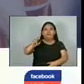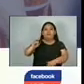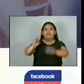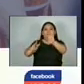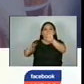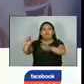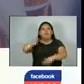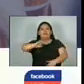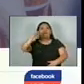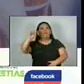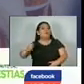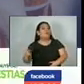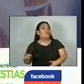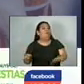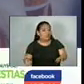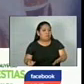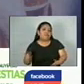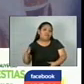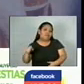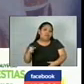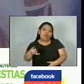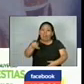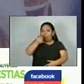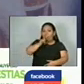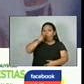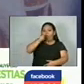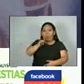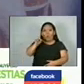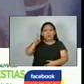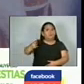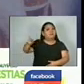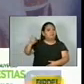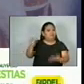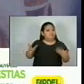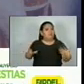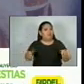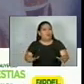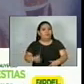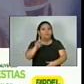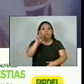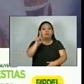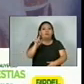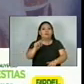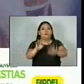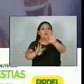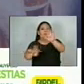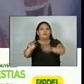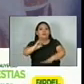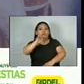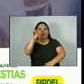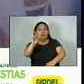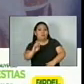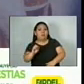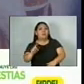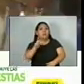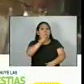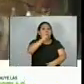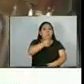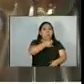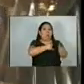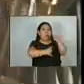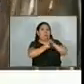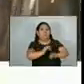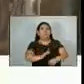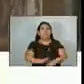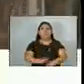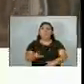.7 por ciento dijo que sí consumió alcohol en el último año y el 1.9 por ciento en el último mes.